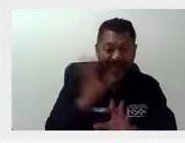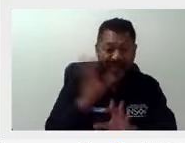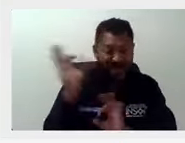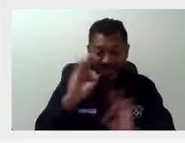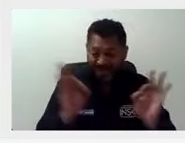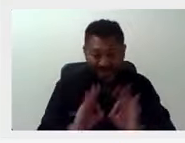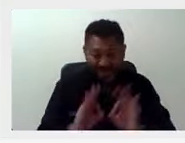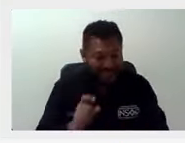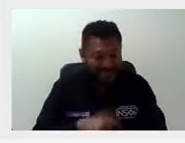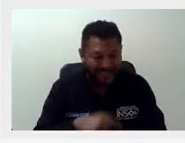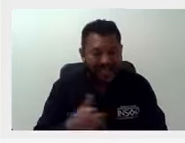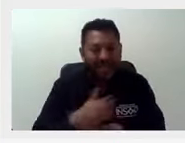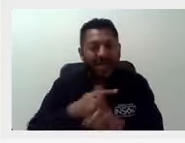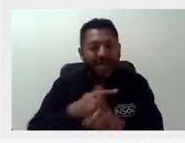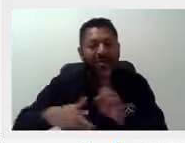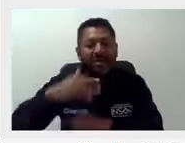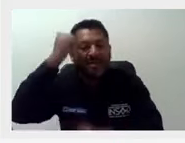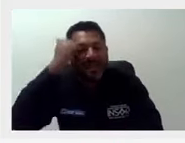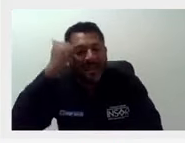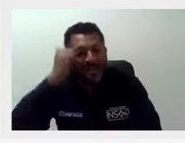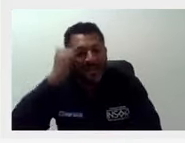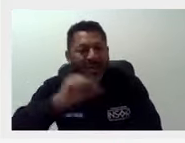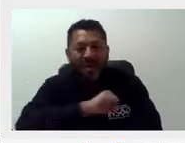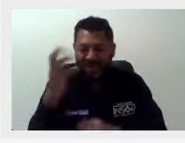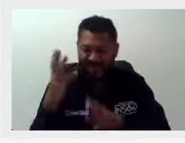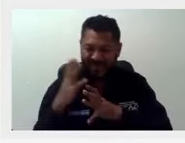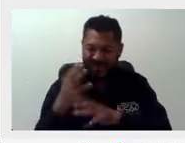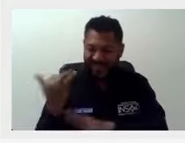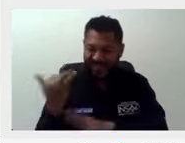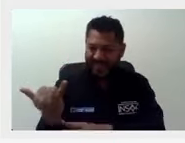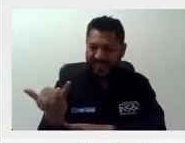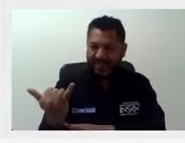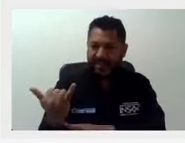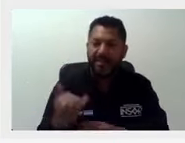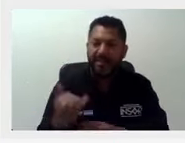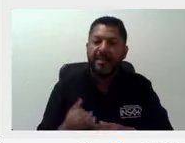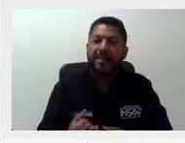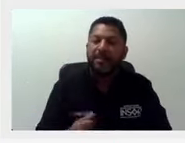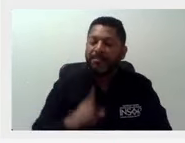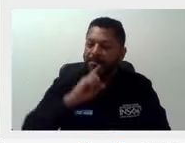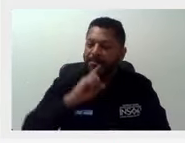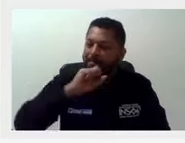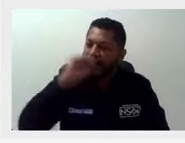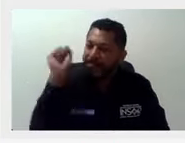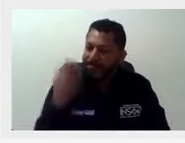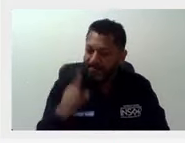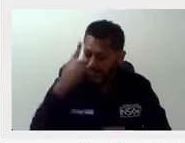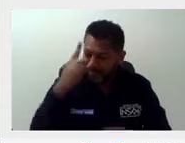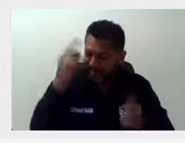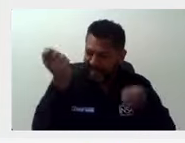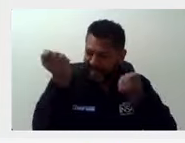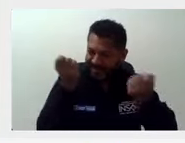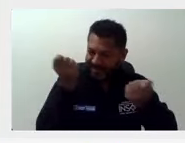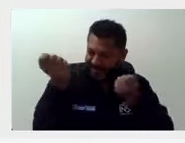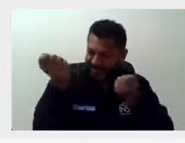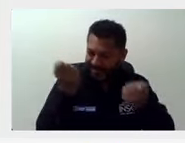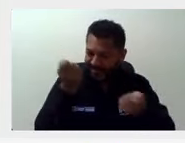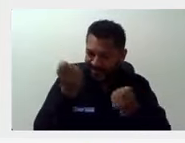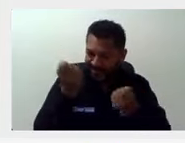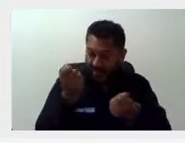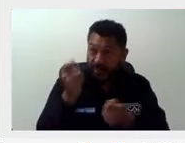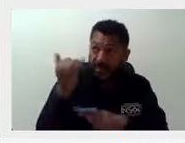lo pedagógico y también por las otras obligaciones que tienen y demás, ¿qué estrategias podríamos darle a los